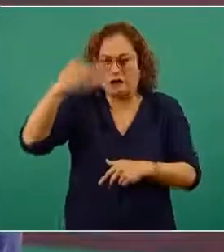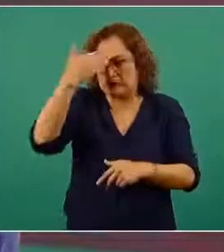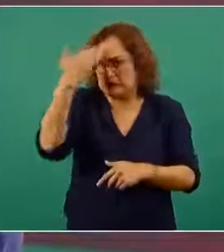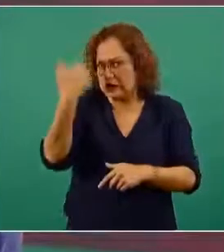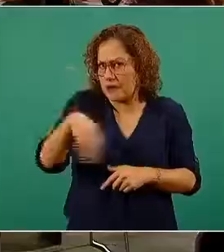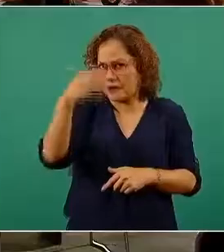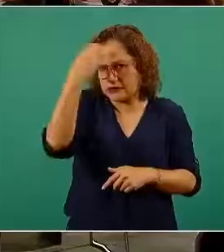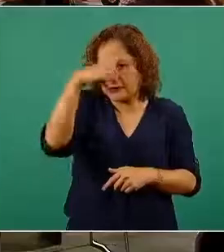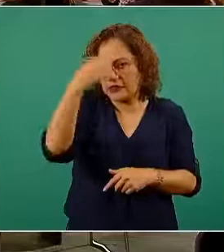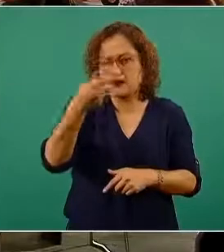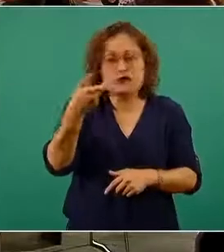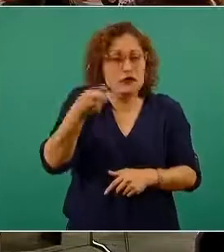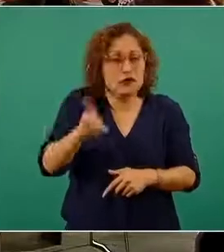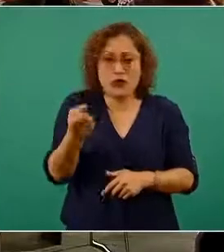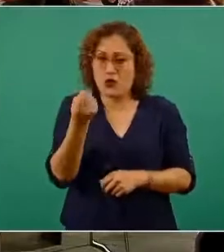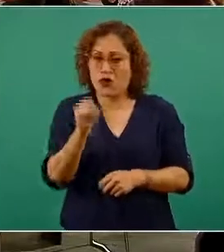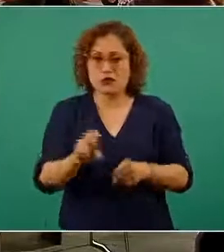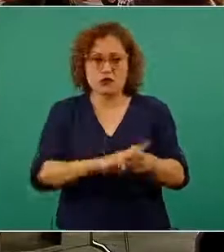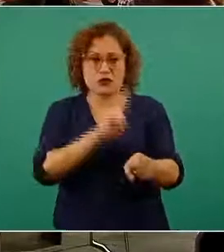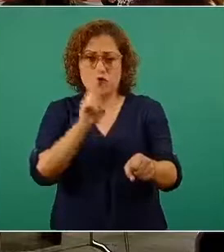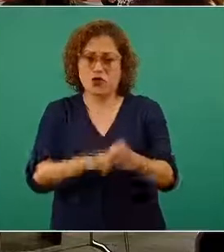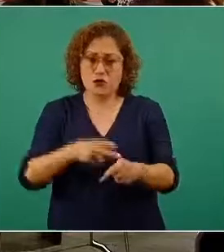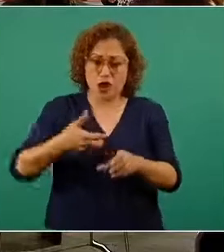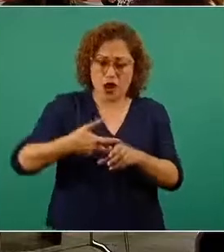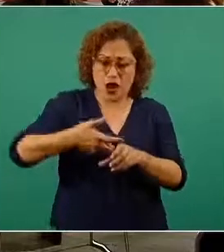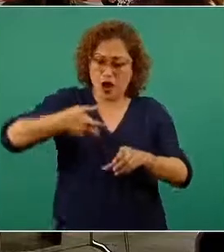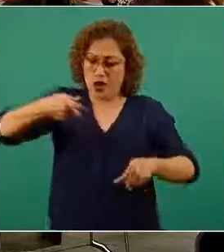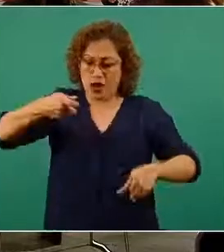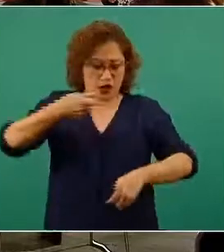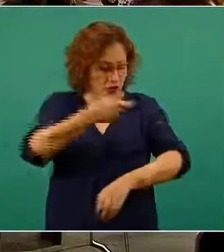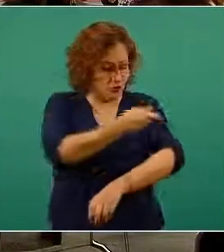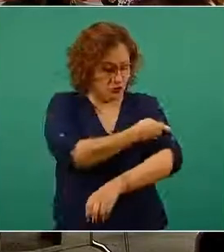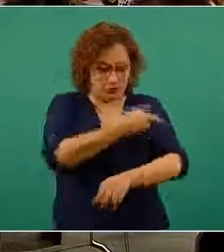variabilidad. Entonces, a veces la última dosis del frasquito, la